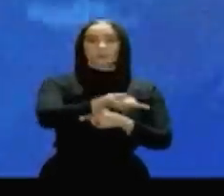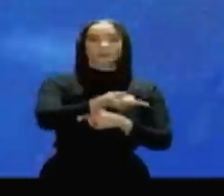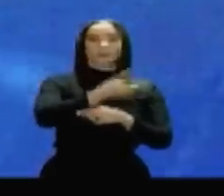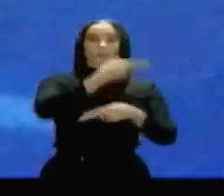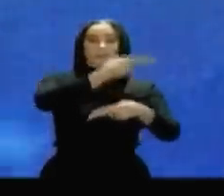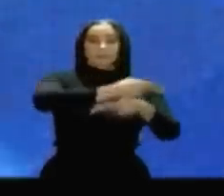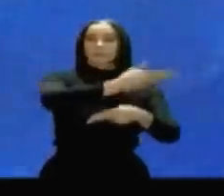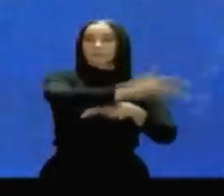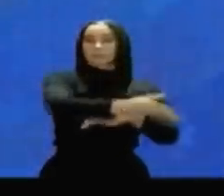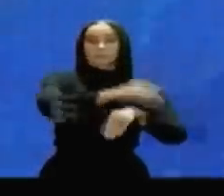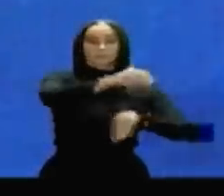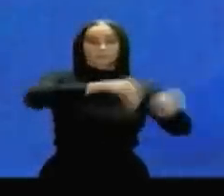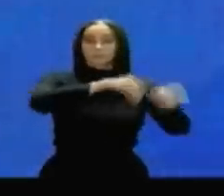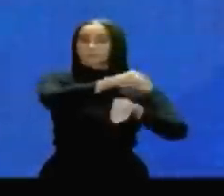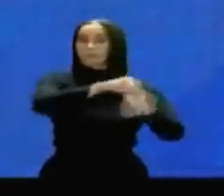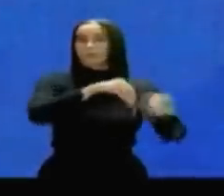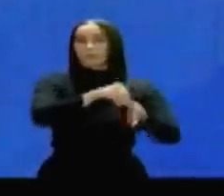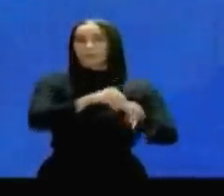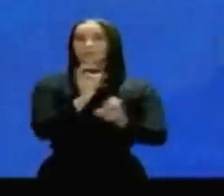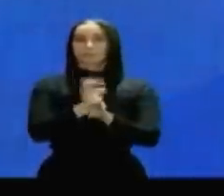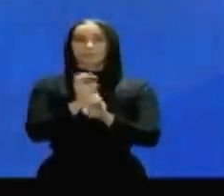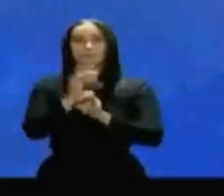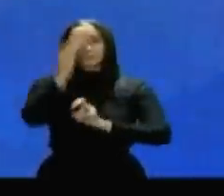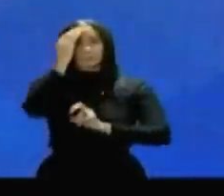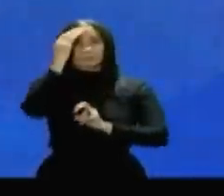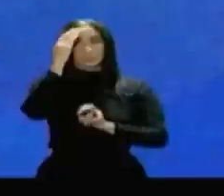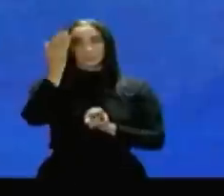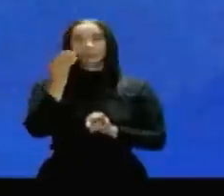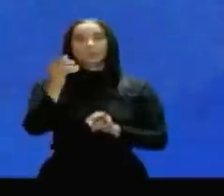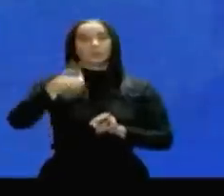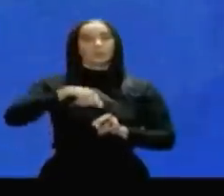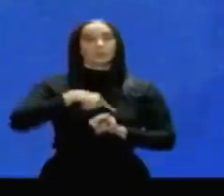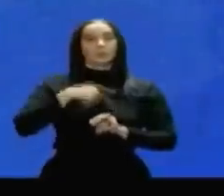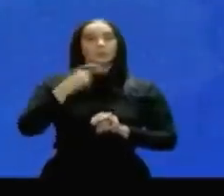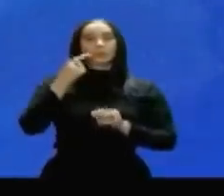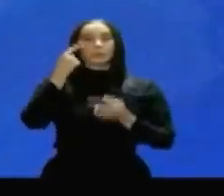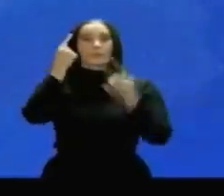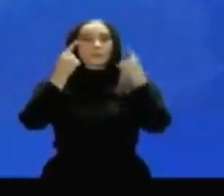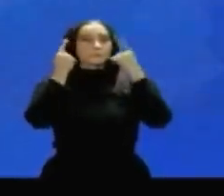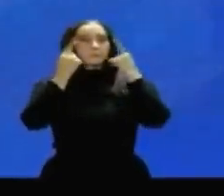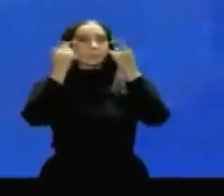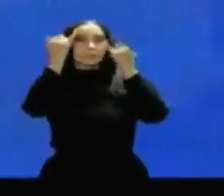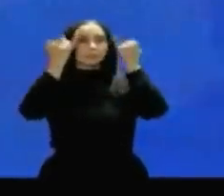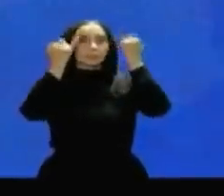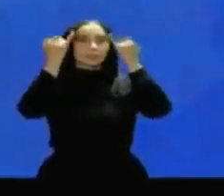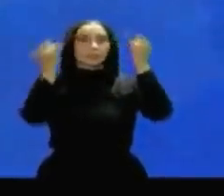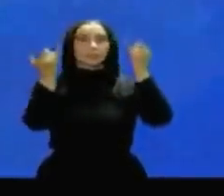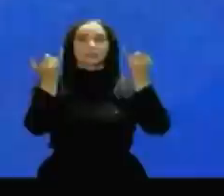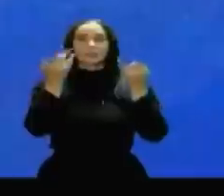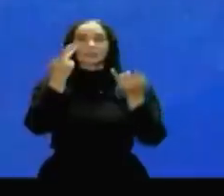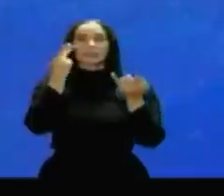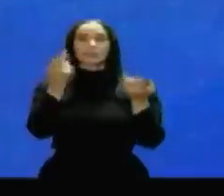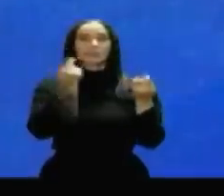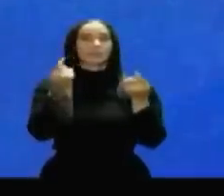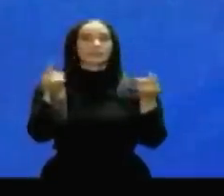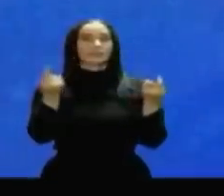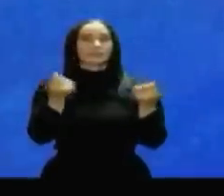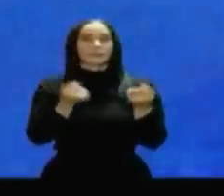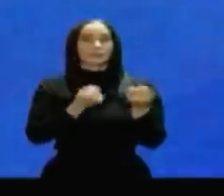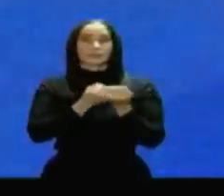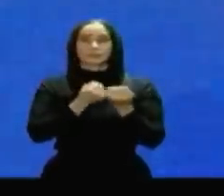Haití, y nosotros estamos tomando varias medidas en ese sentido. Yo